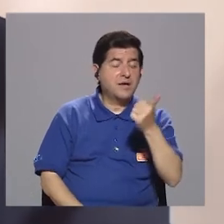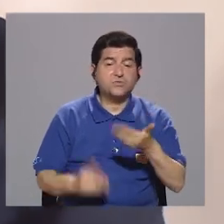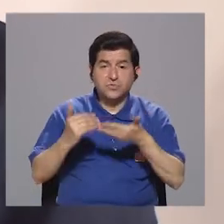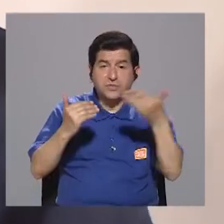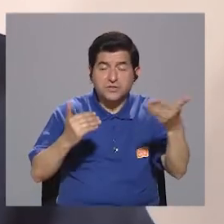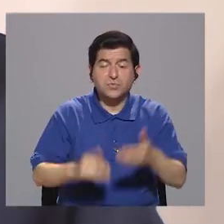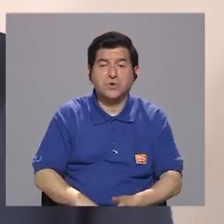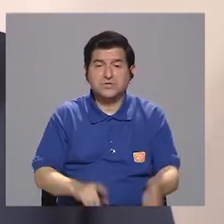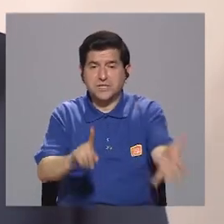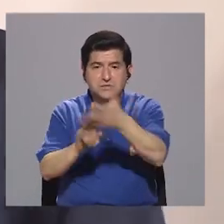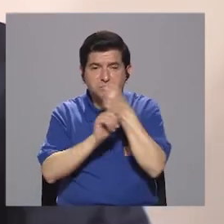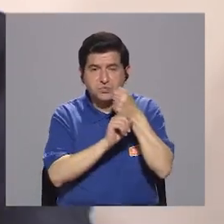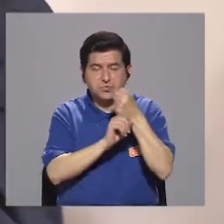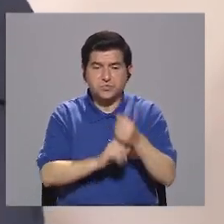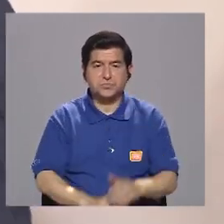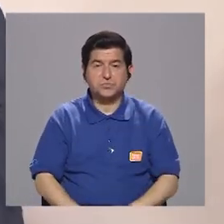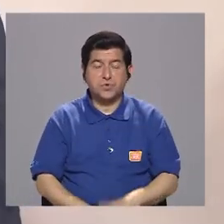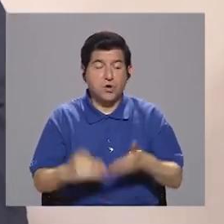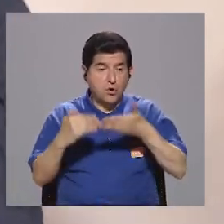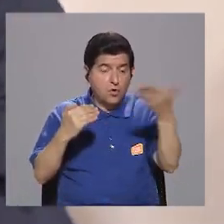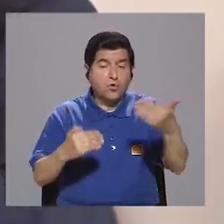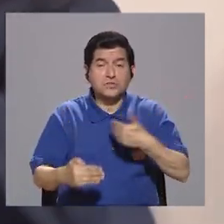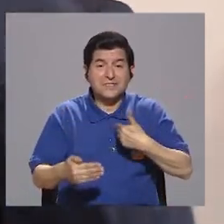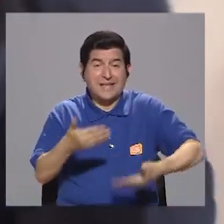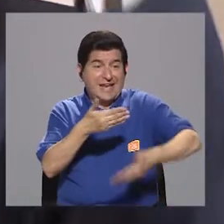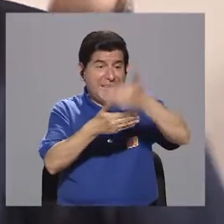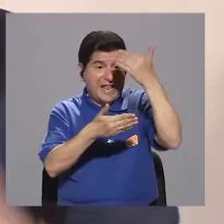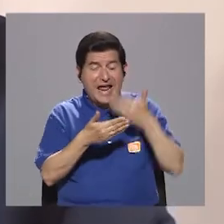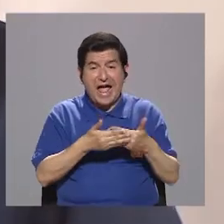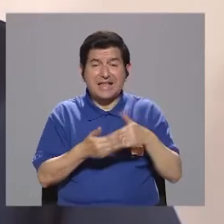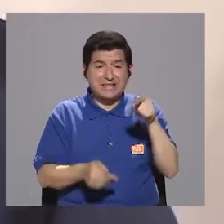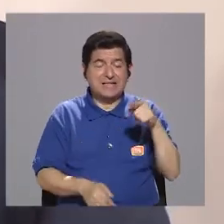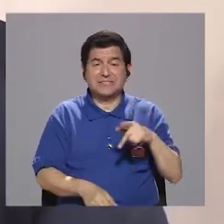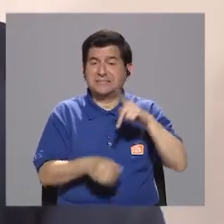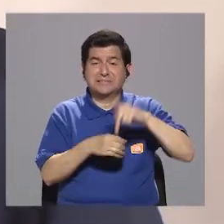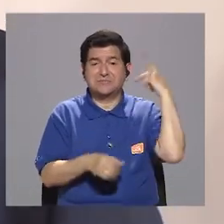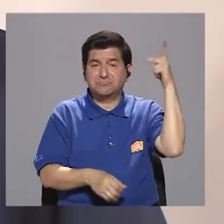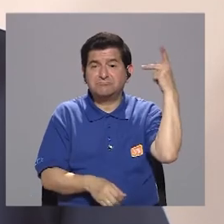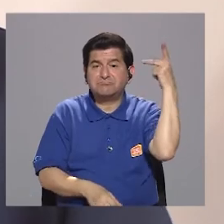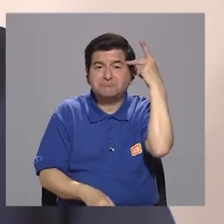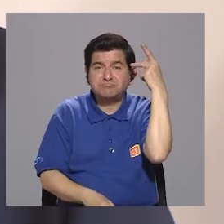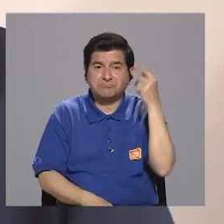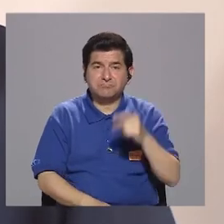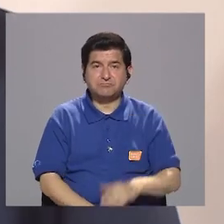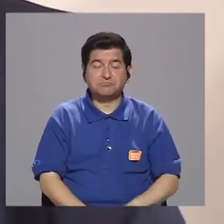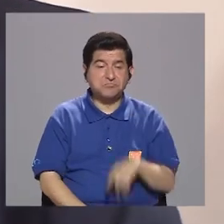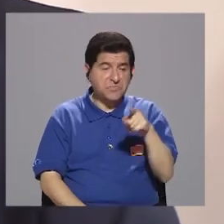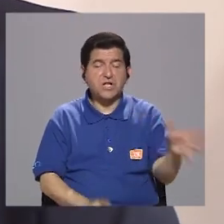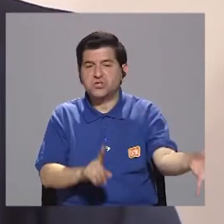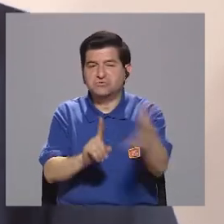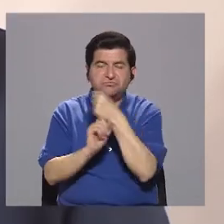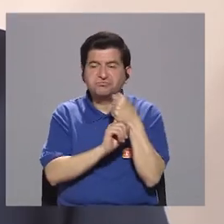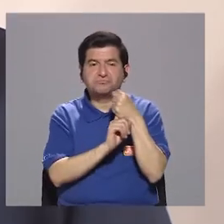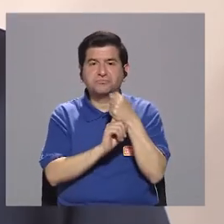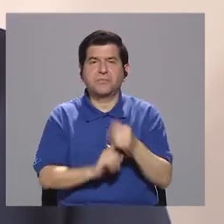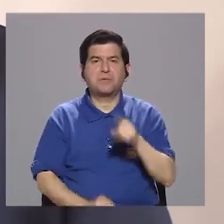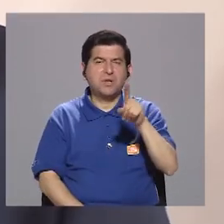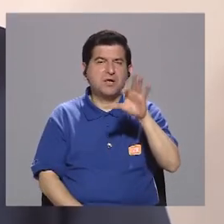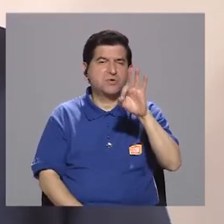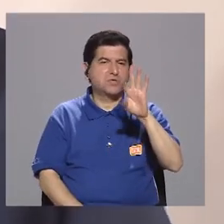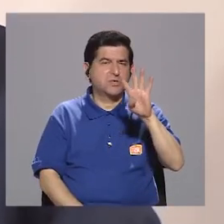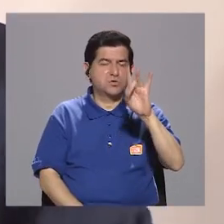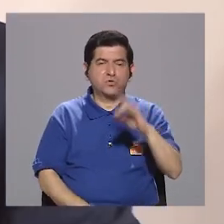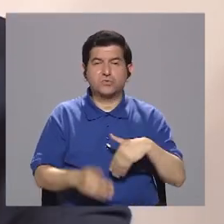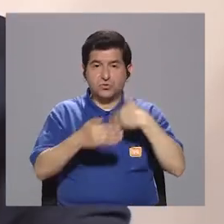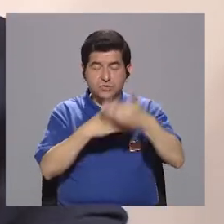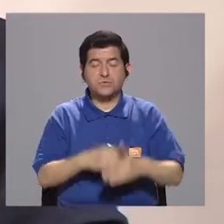sus bienes, los bienes que habían adquirido mucho antes de estar en política, ¿verdad? Y se los quitaron en el 48